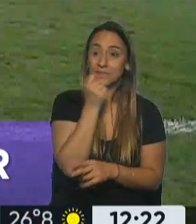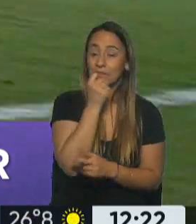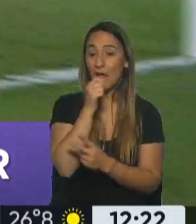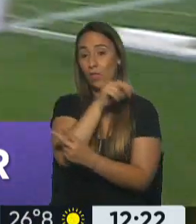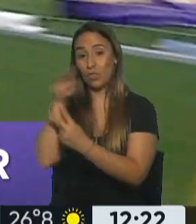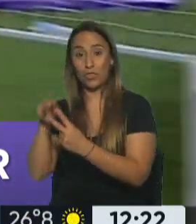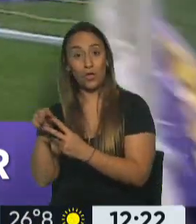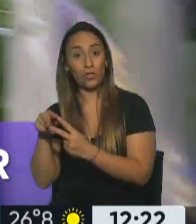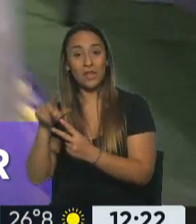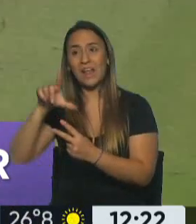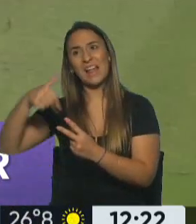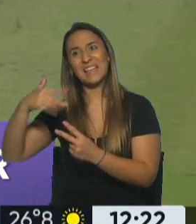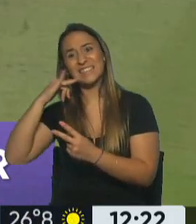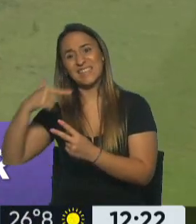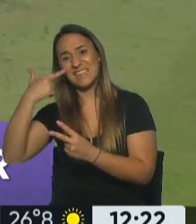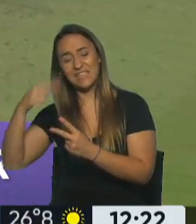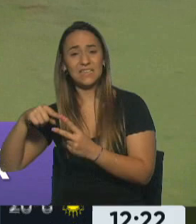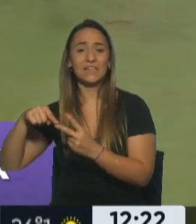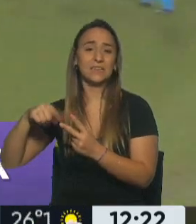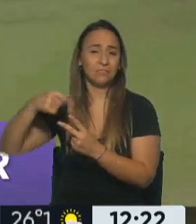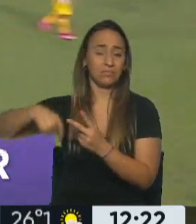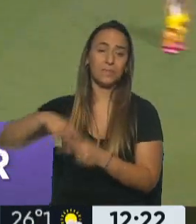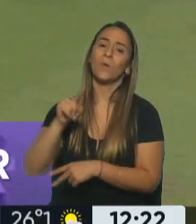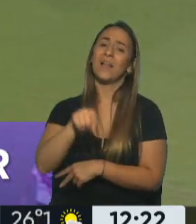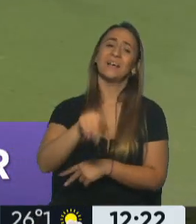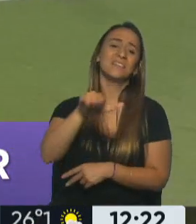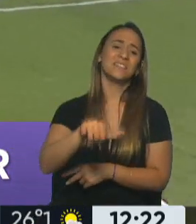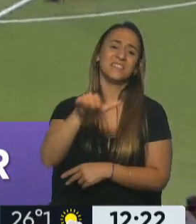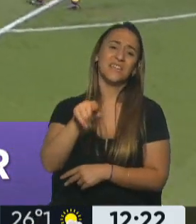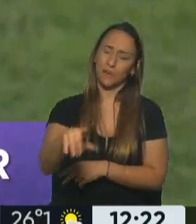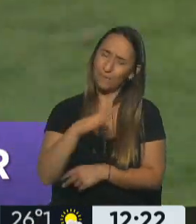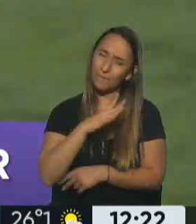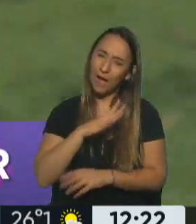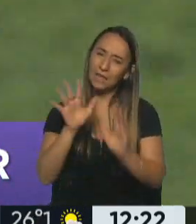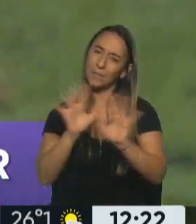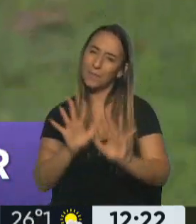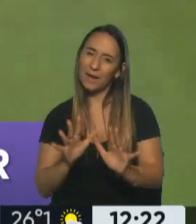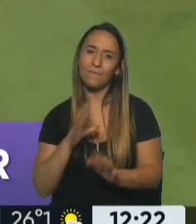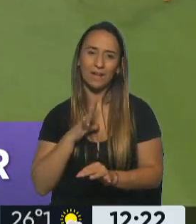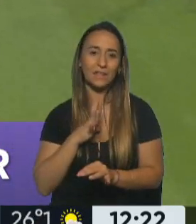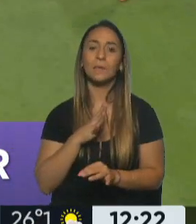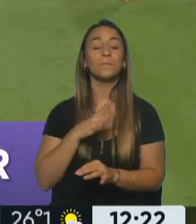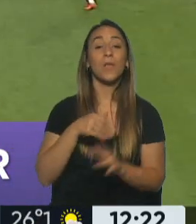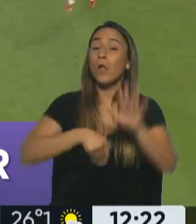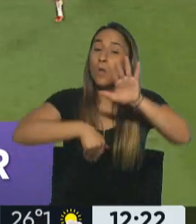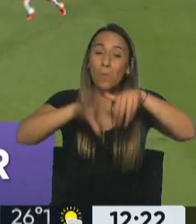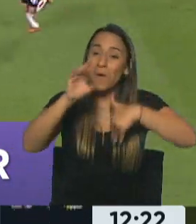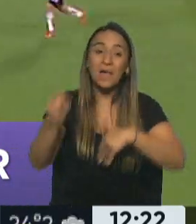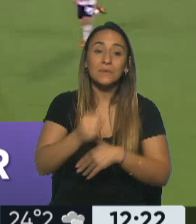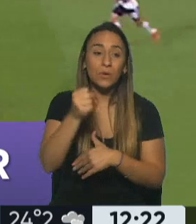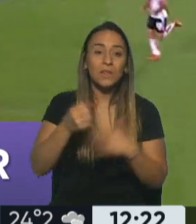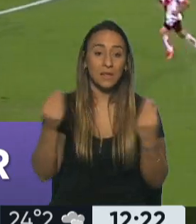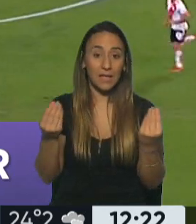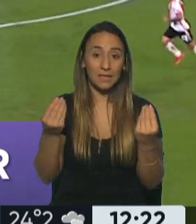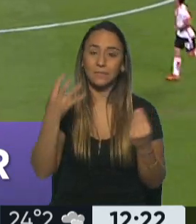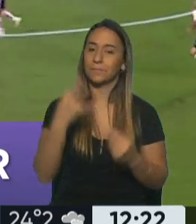desde hace se meses que hubiera tenido mucho ruedo Sí igual es un chico todavía hay que llevarlo no se habría enojado y lo más importante es tener en cuenta